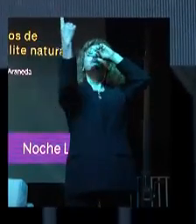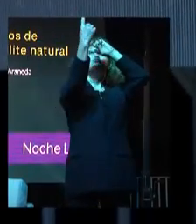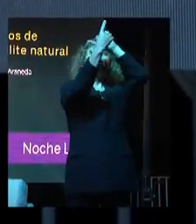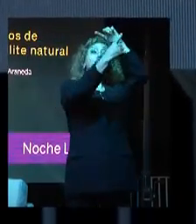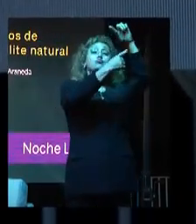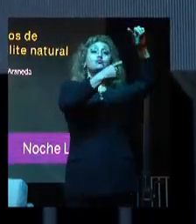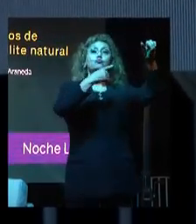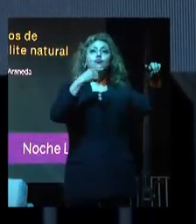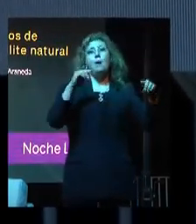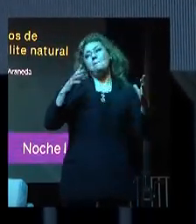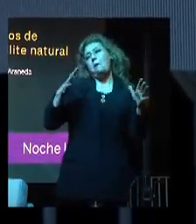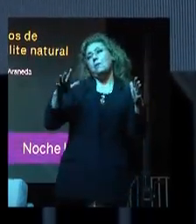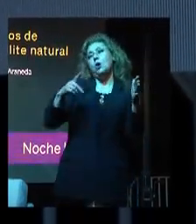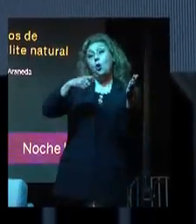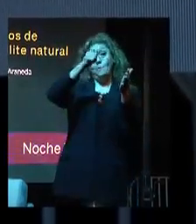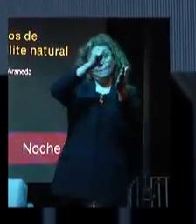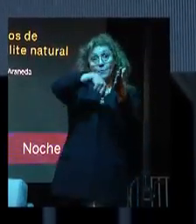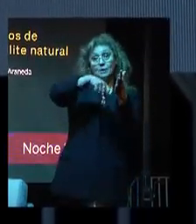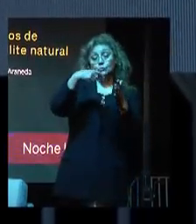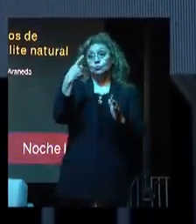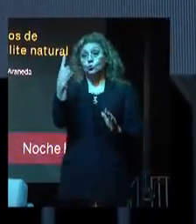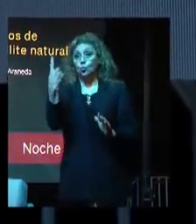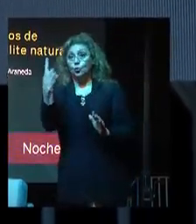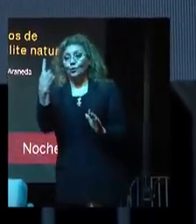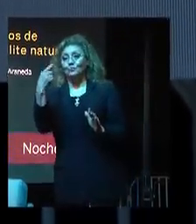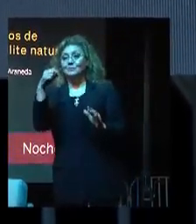mes, el mes tiene el origen